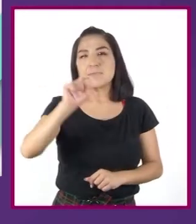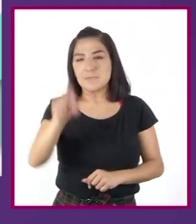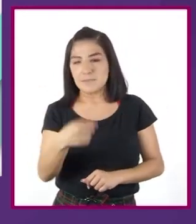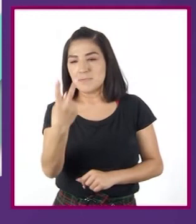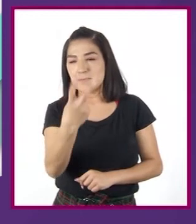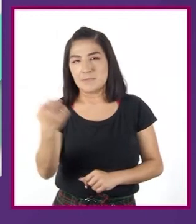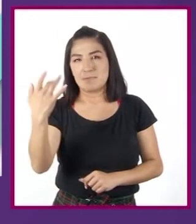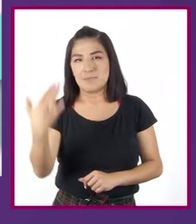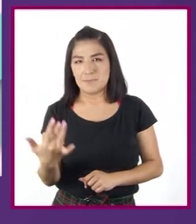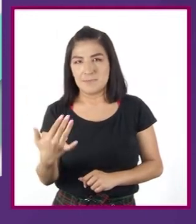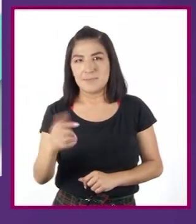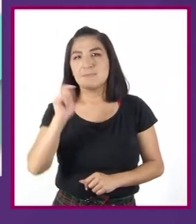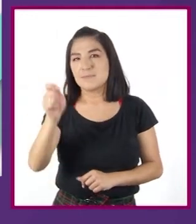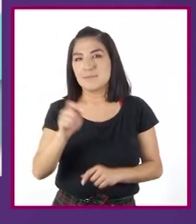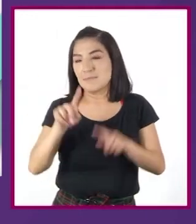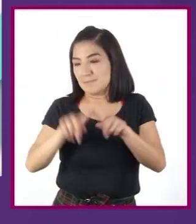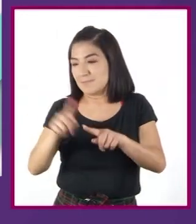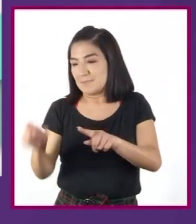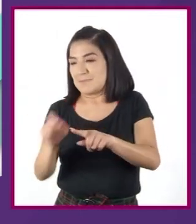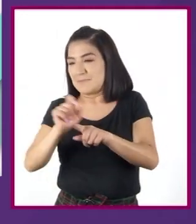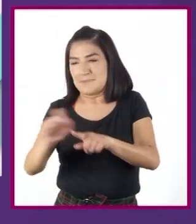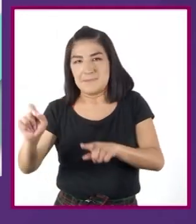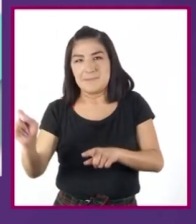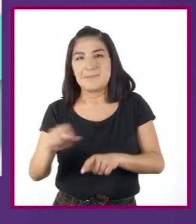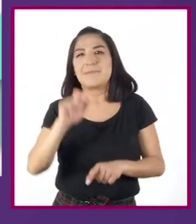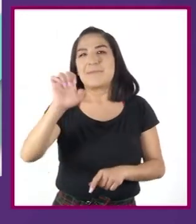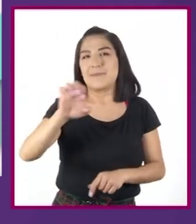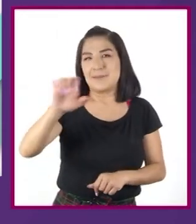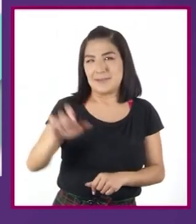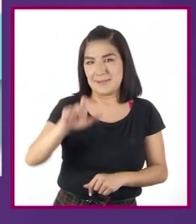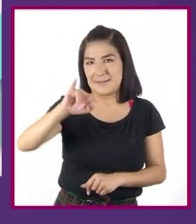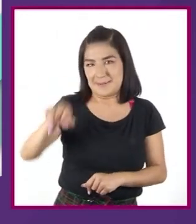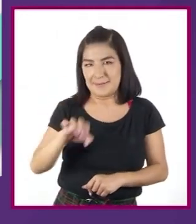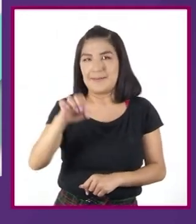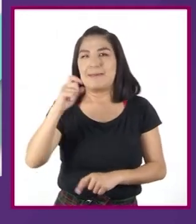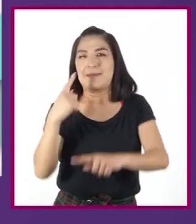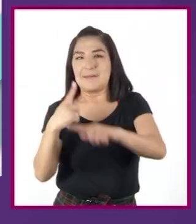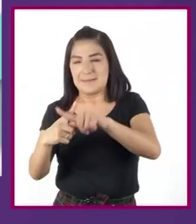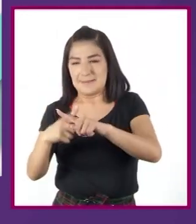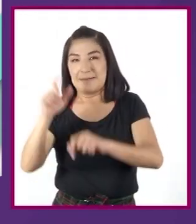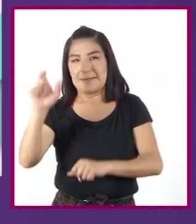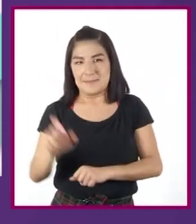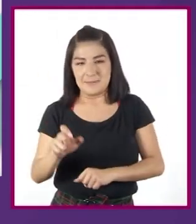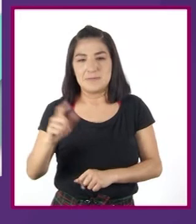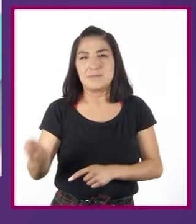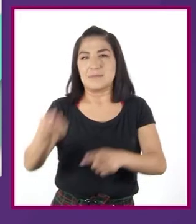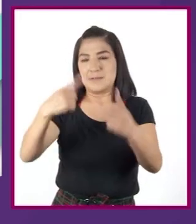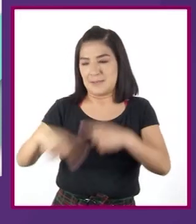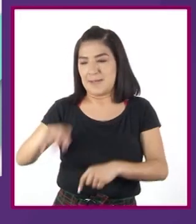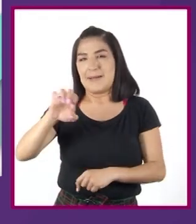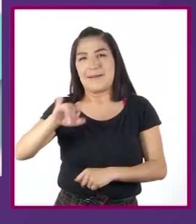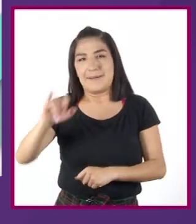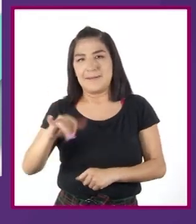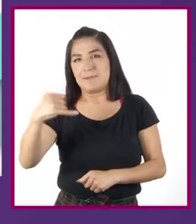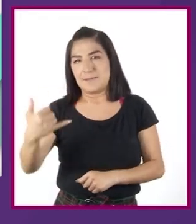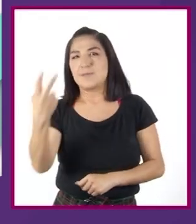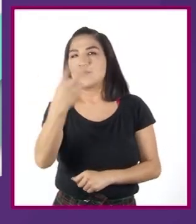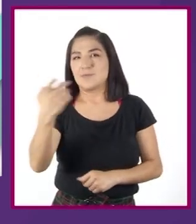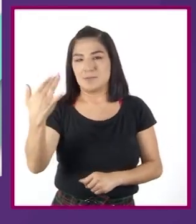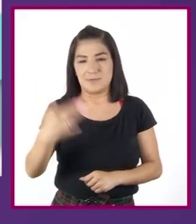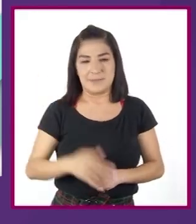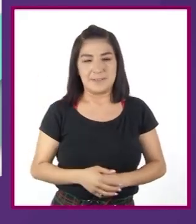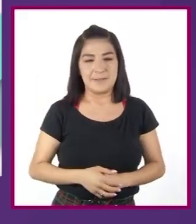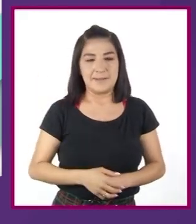5,250, indicando que nos desplazaremos en el eje X 5 unidades y para el eje Y 250.